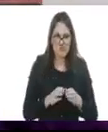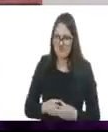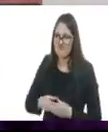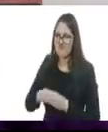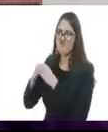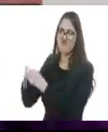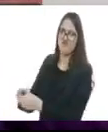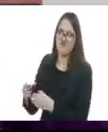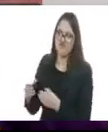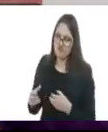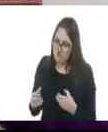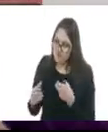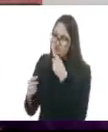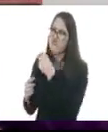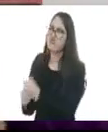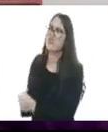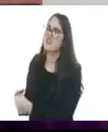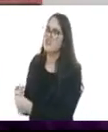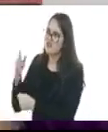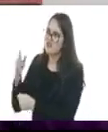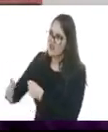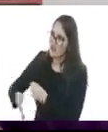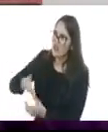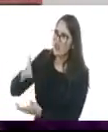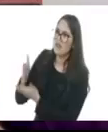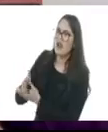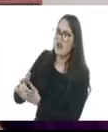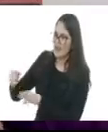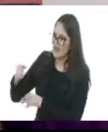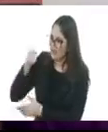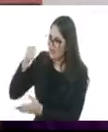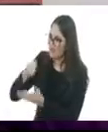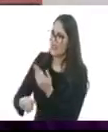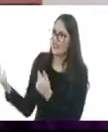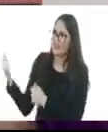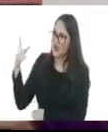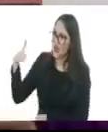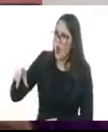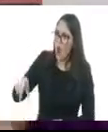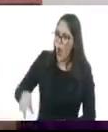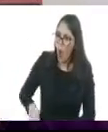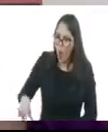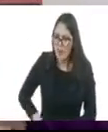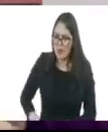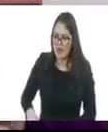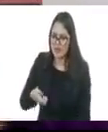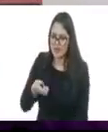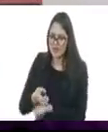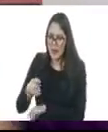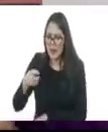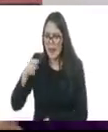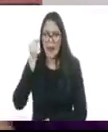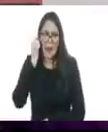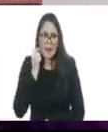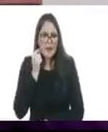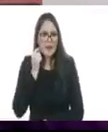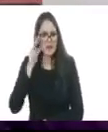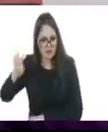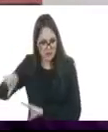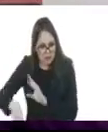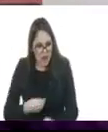el Estado mexicano, para que el Estado guerrerense salde la deuda en cuestiones de